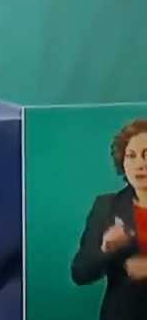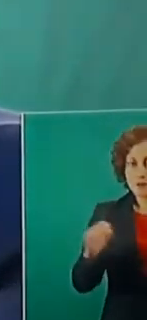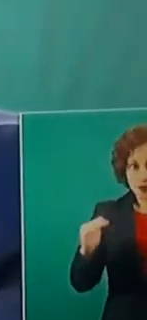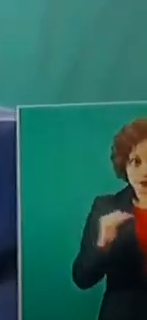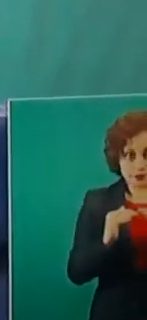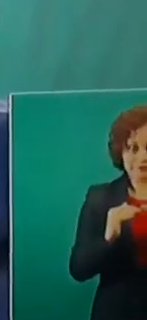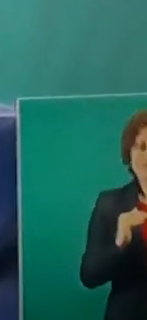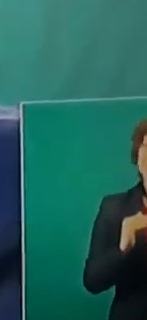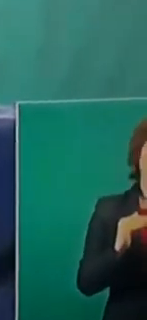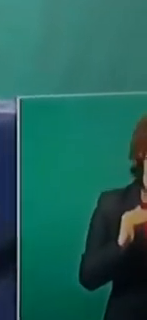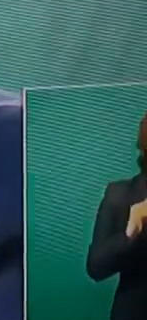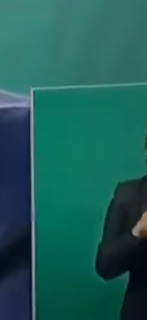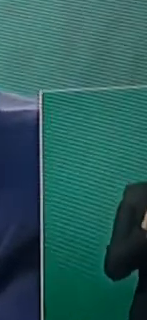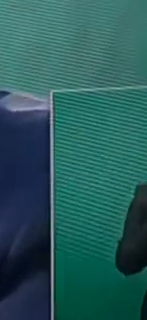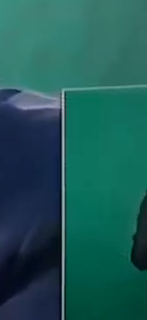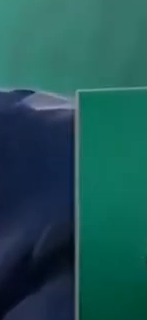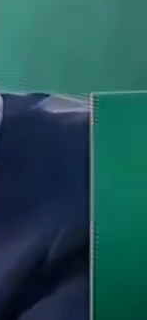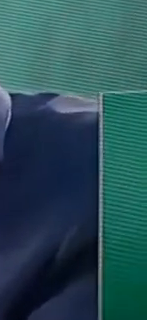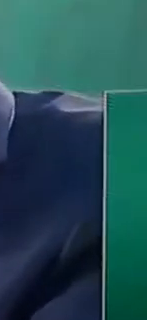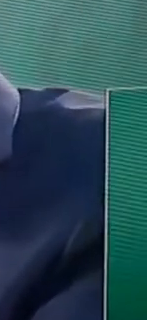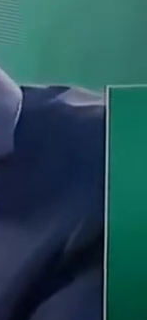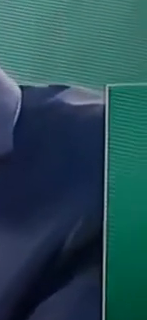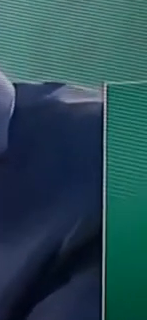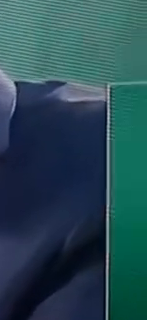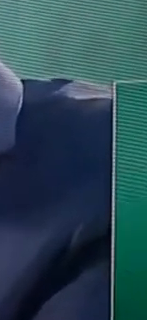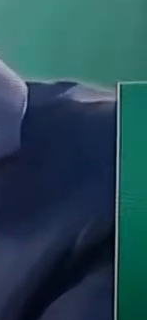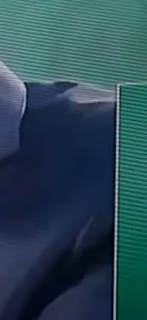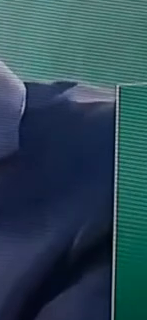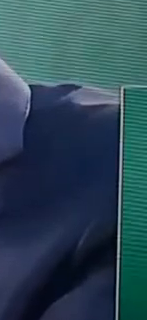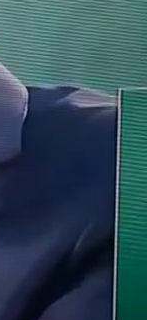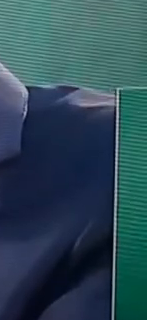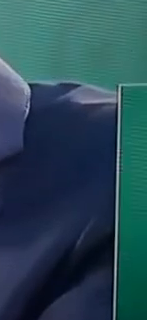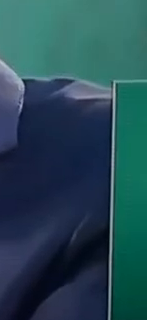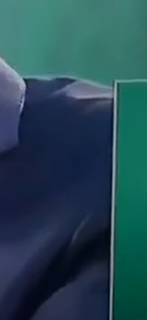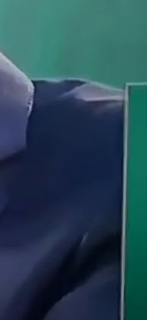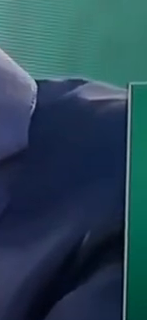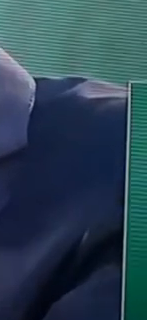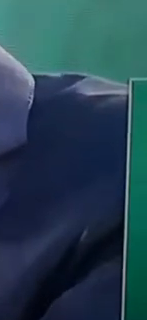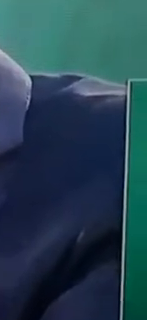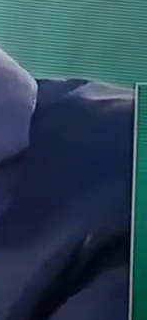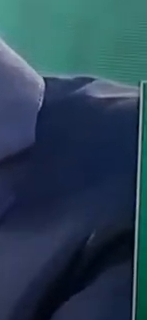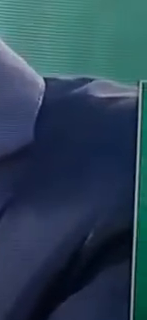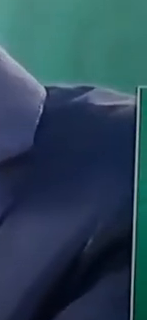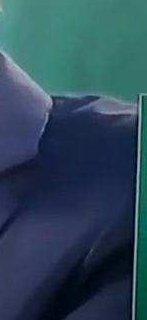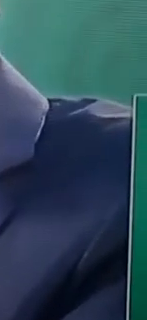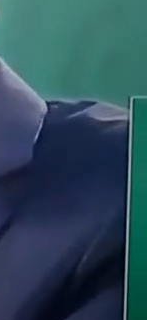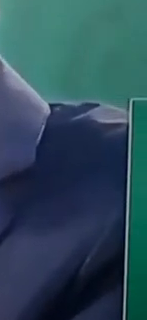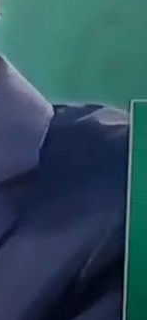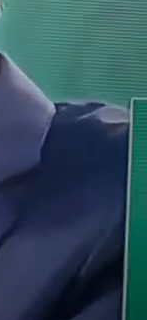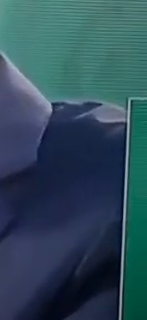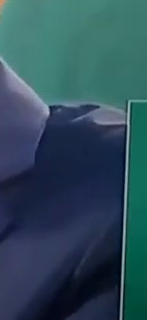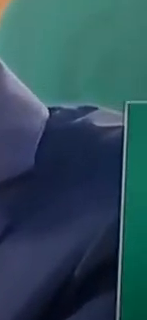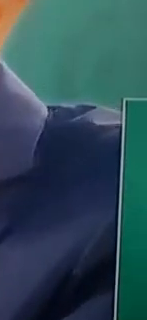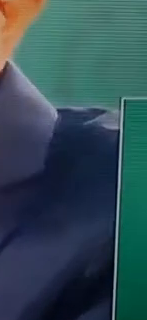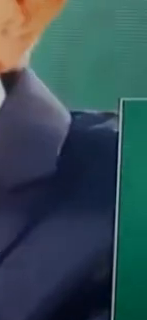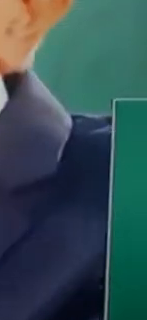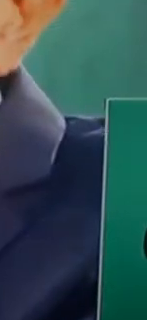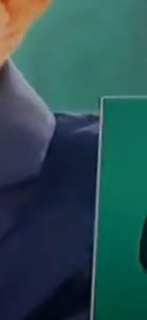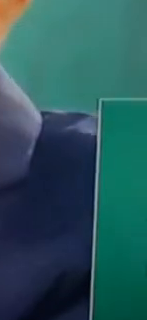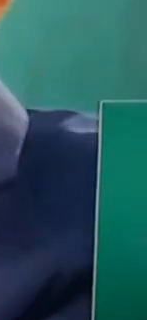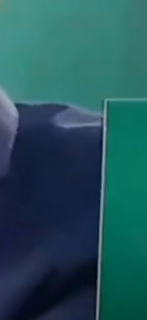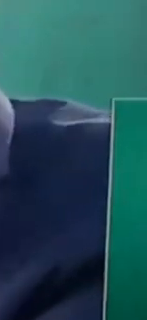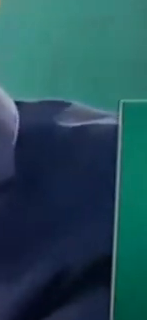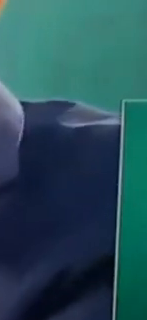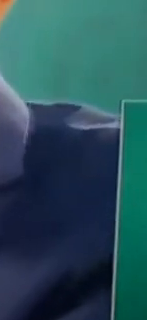La historia de Pemex, la historia de la Comisión Federal de Electricidad,